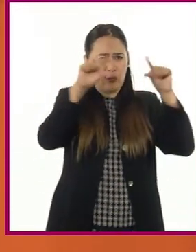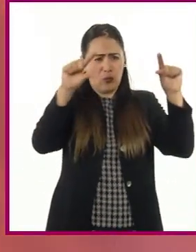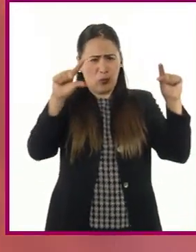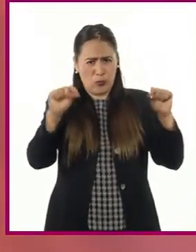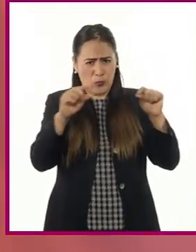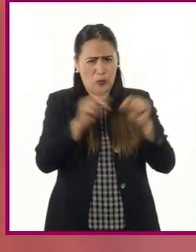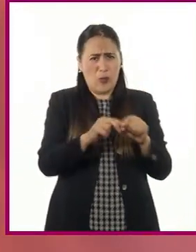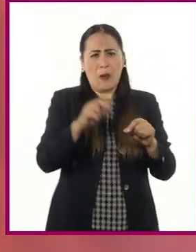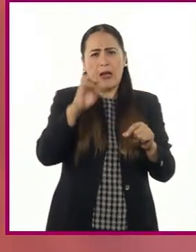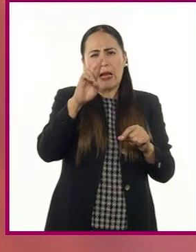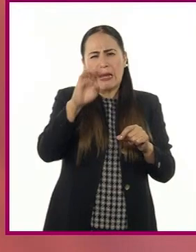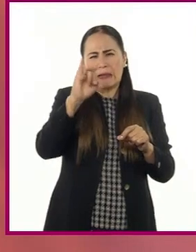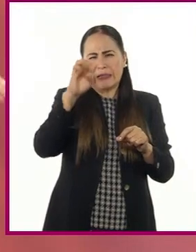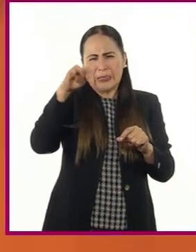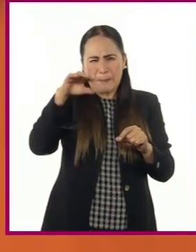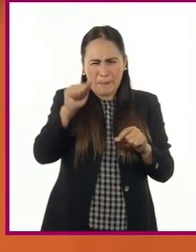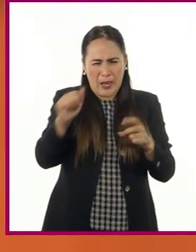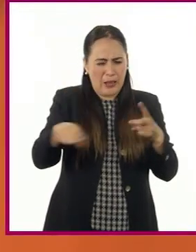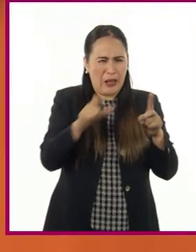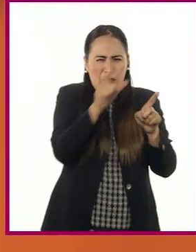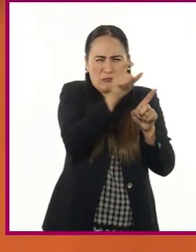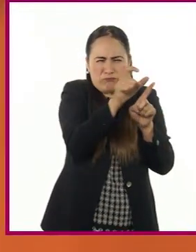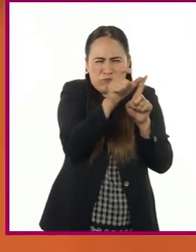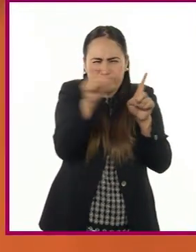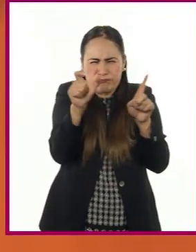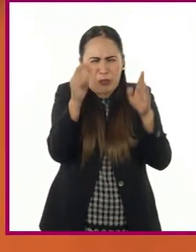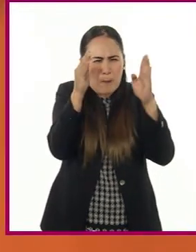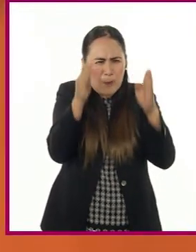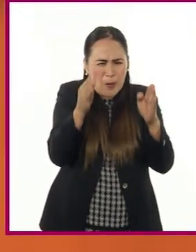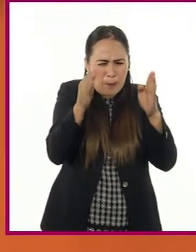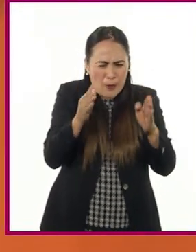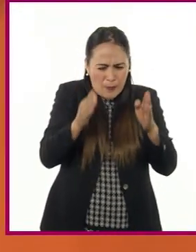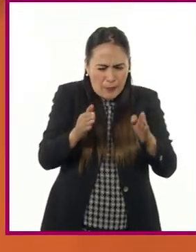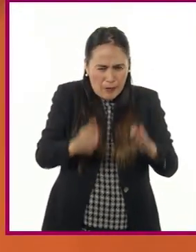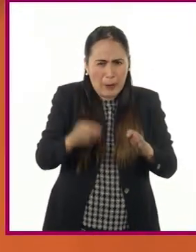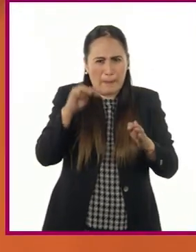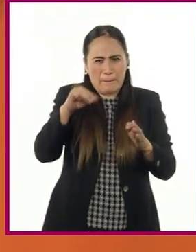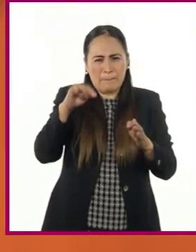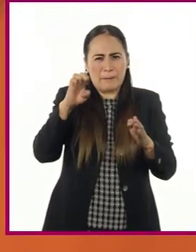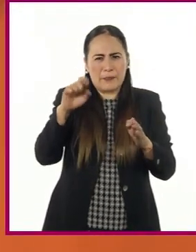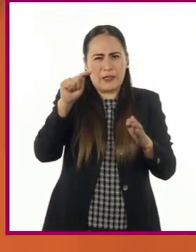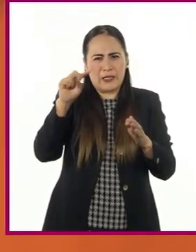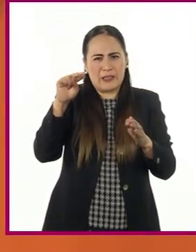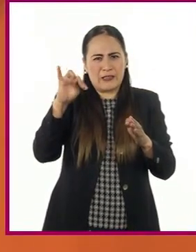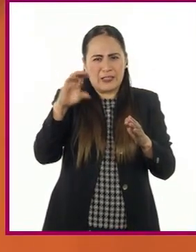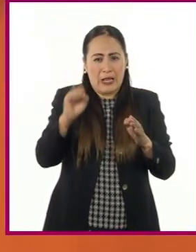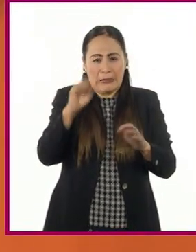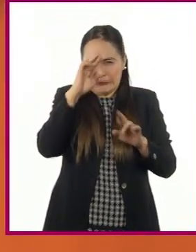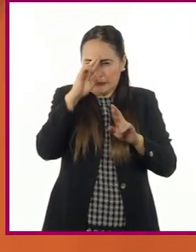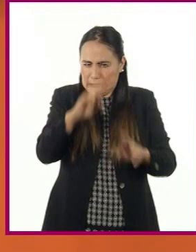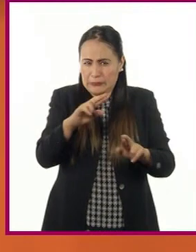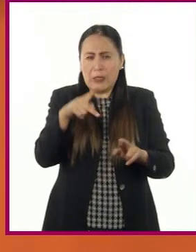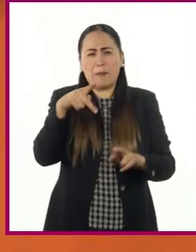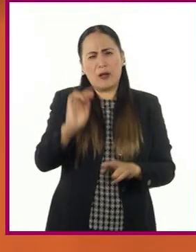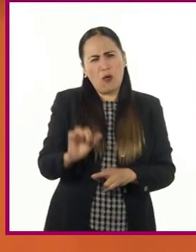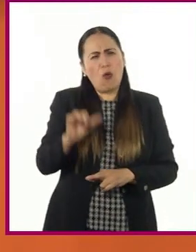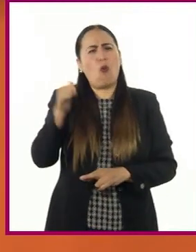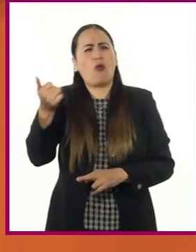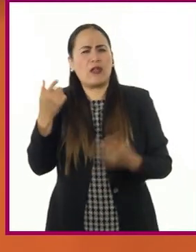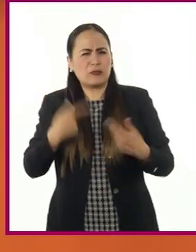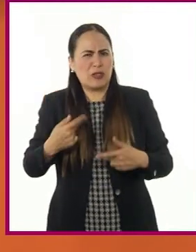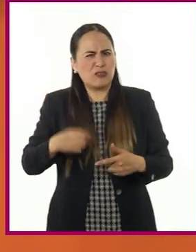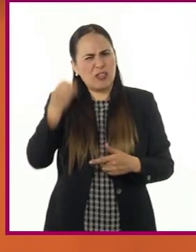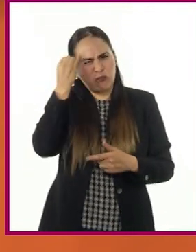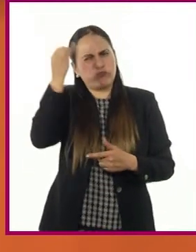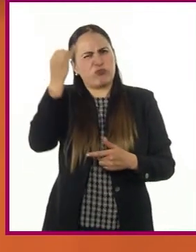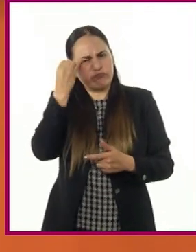métrica, pero existen otros poemas vanguardistas que son muy irreverentes y creativos. Es más,